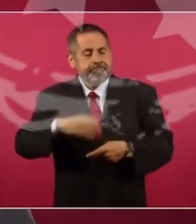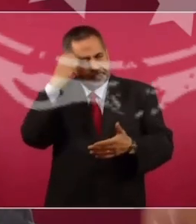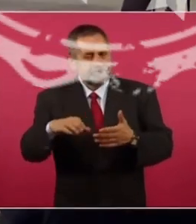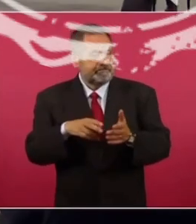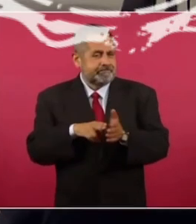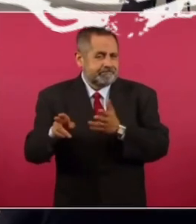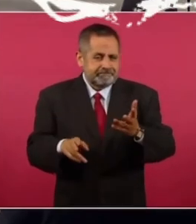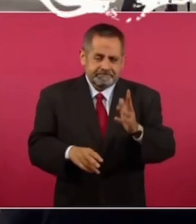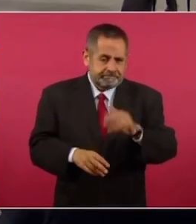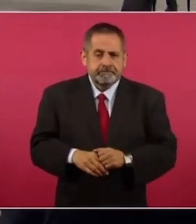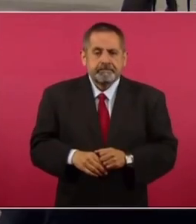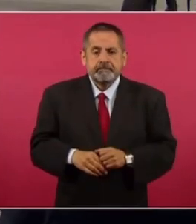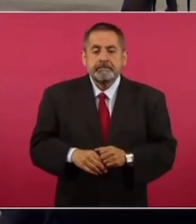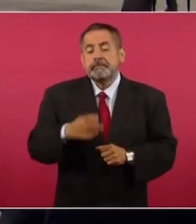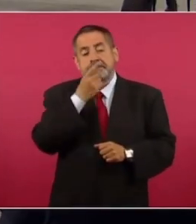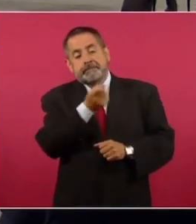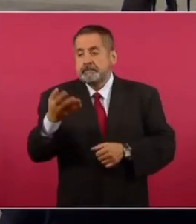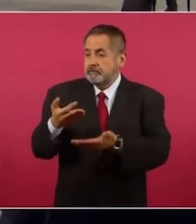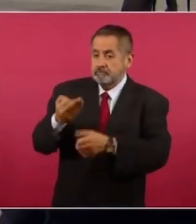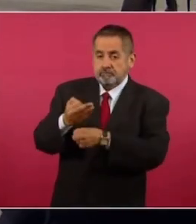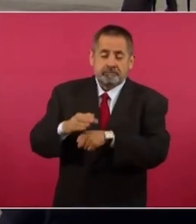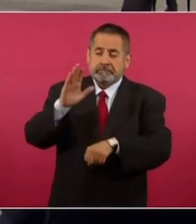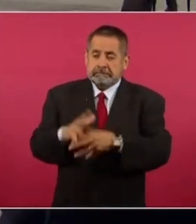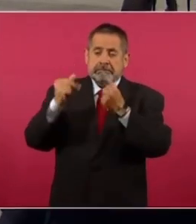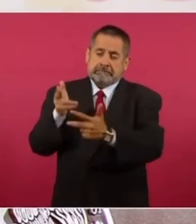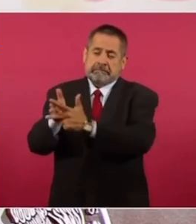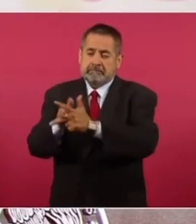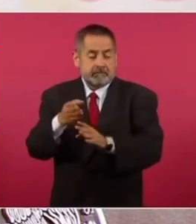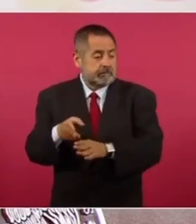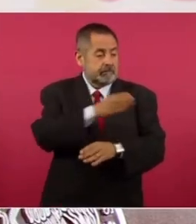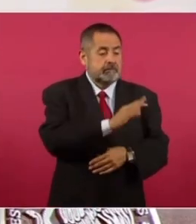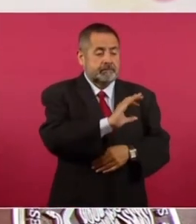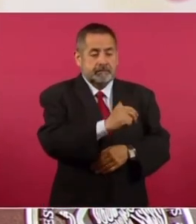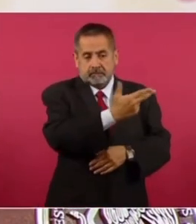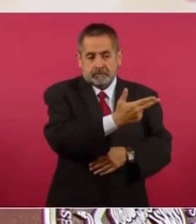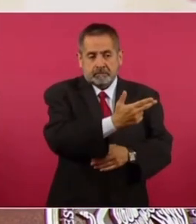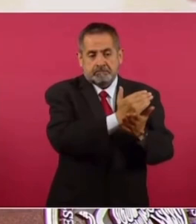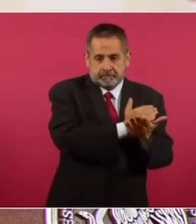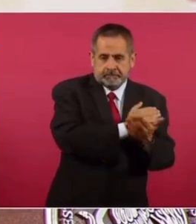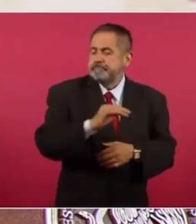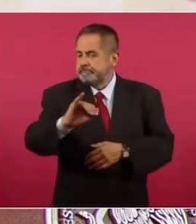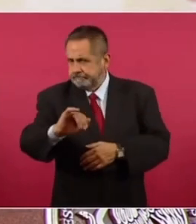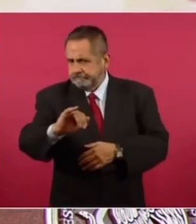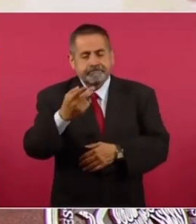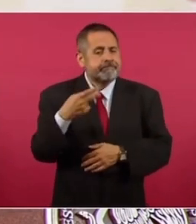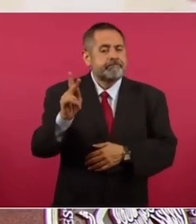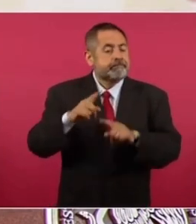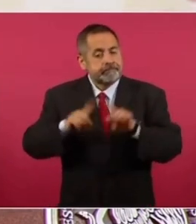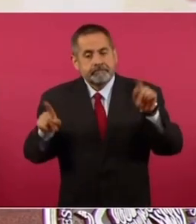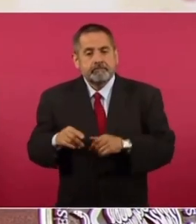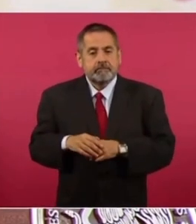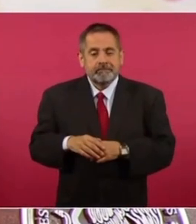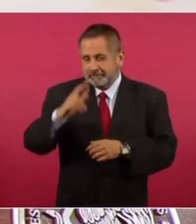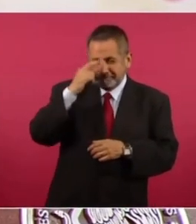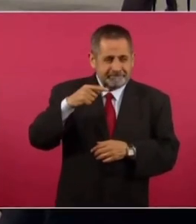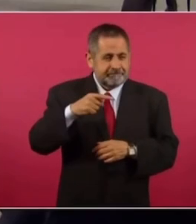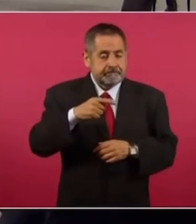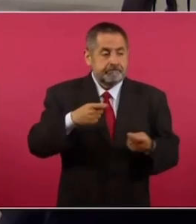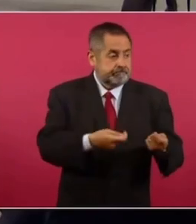dicen es que ahora hay más asesinatos que la época de felipe calderón sin nada más que nosotros recibimos